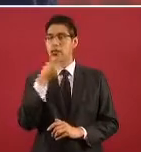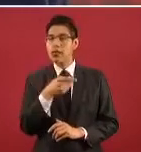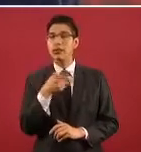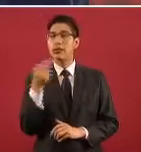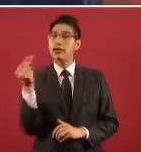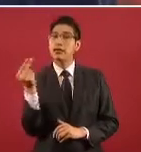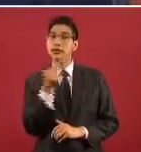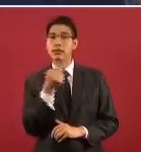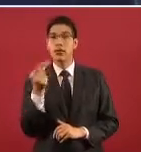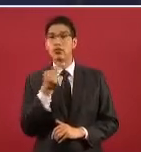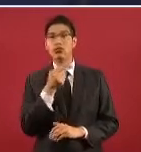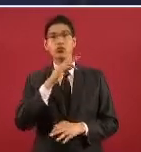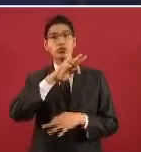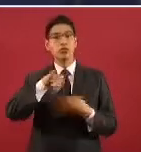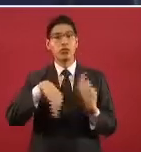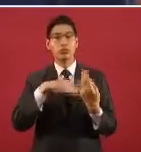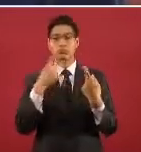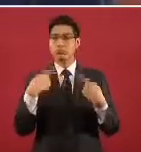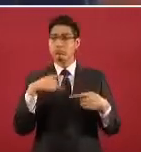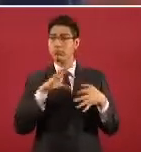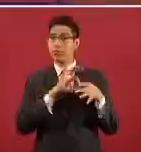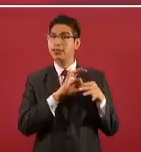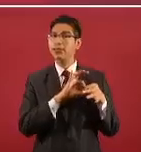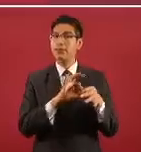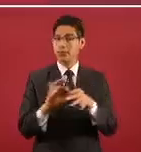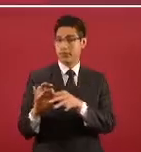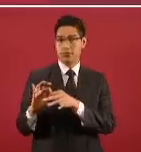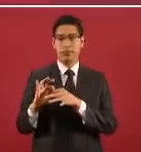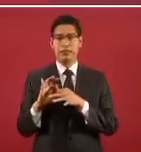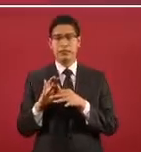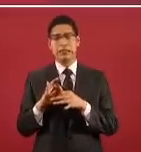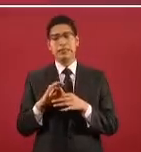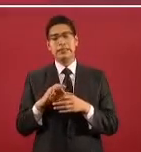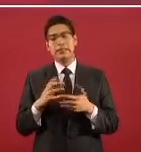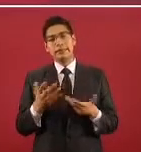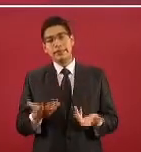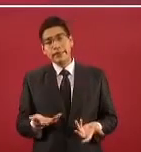objetivos, muy realistas. Va a ser muy difícil,